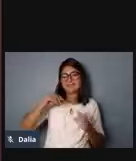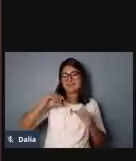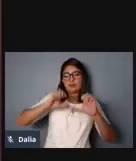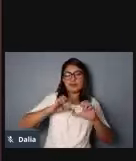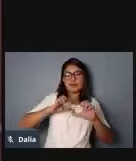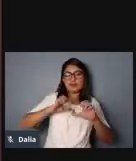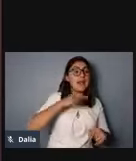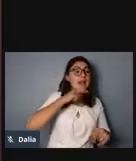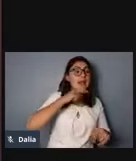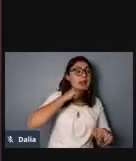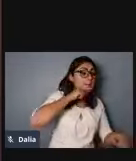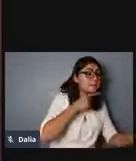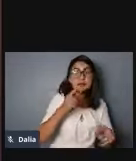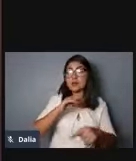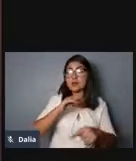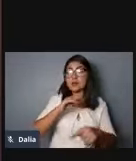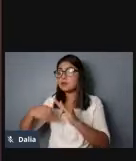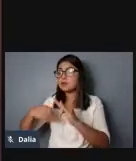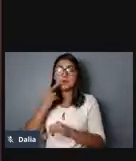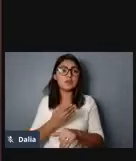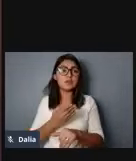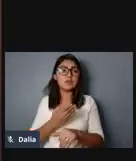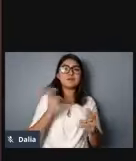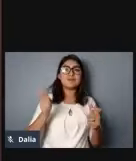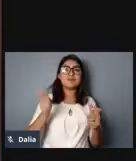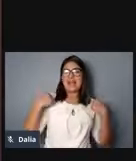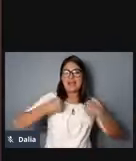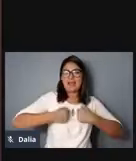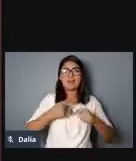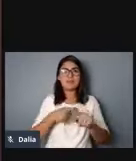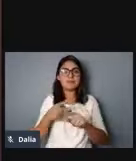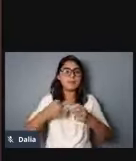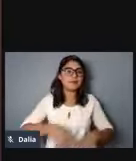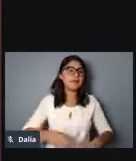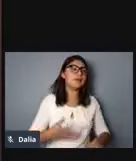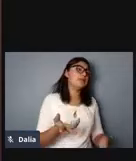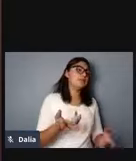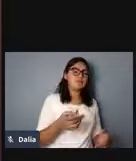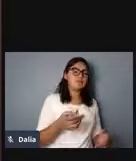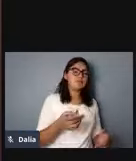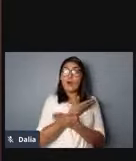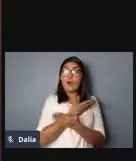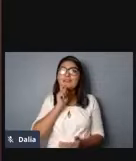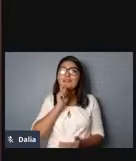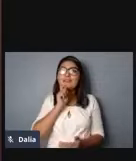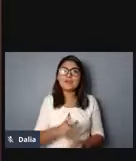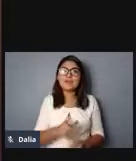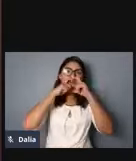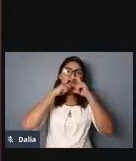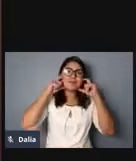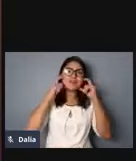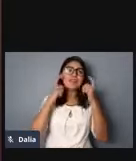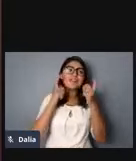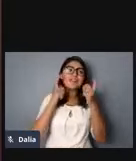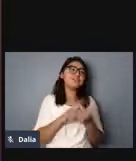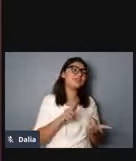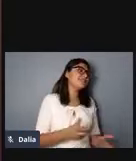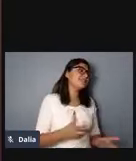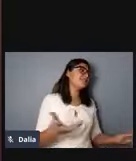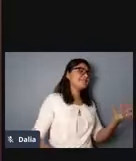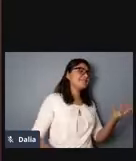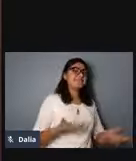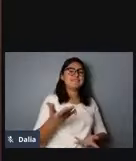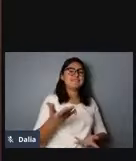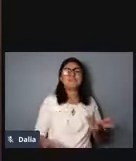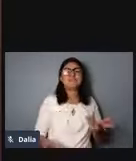pues traía su cubrebocas, ¿dónde está? Justo ese es el tema más complejo, que ahorita ellas y